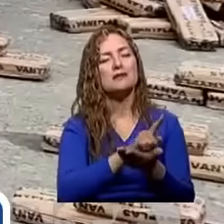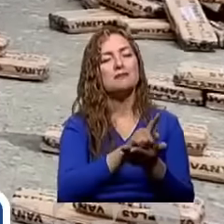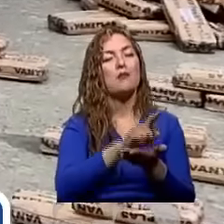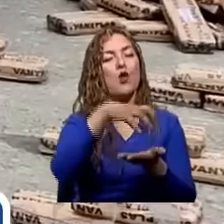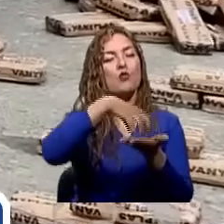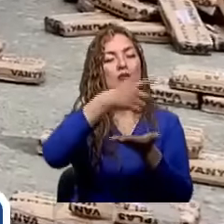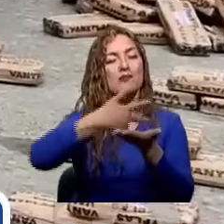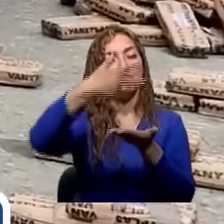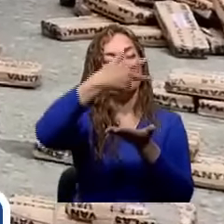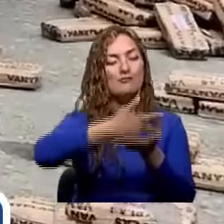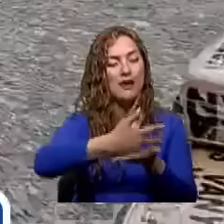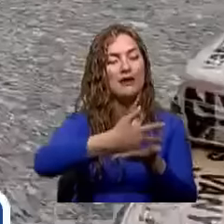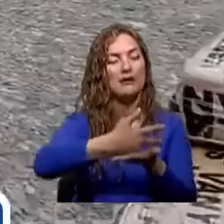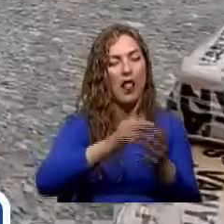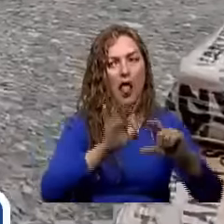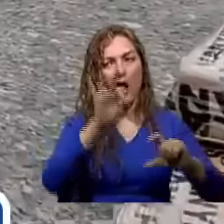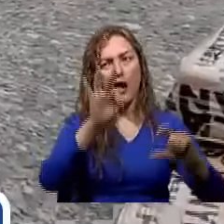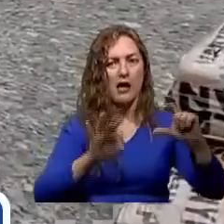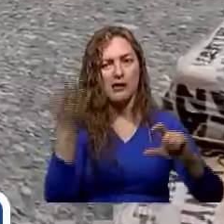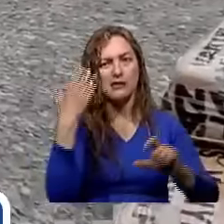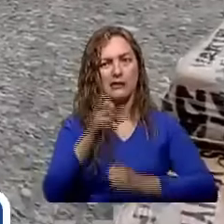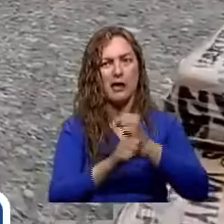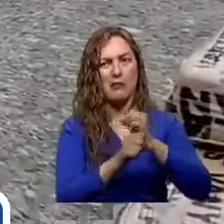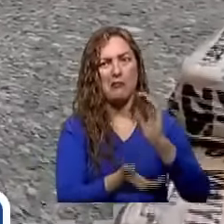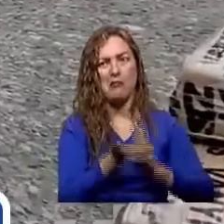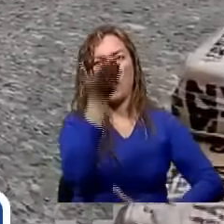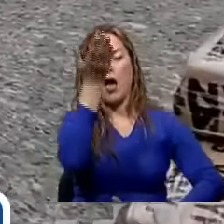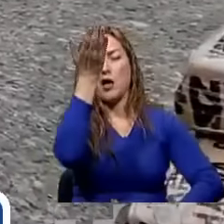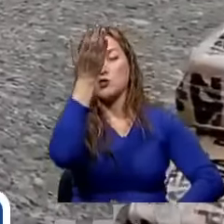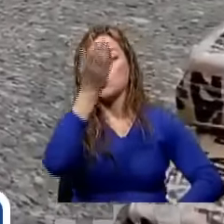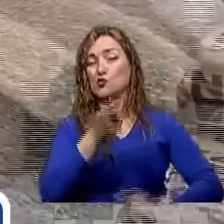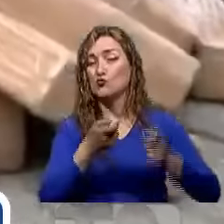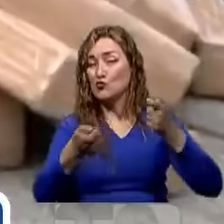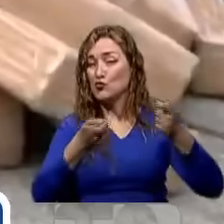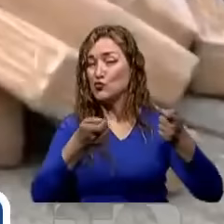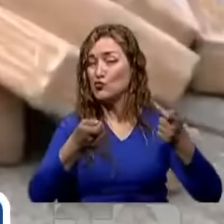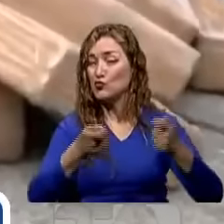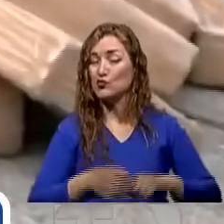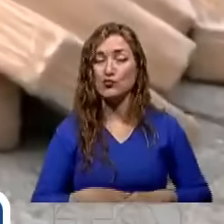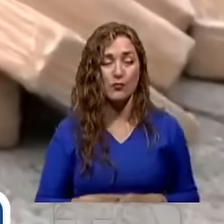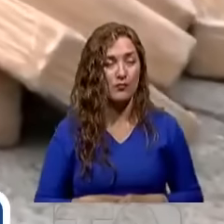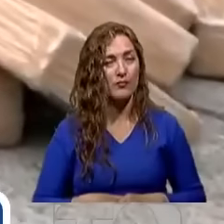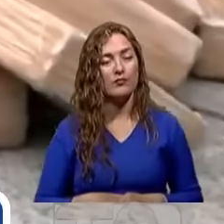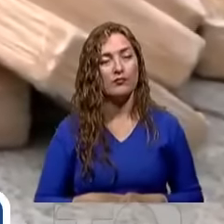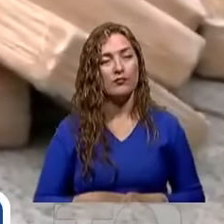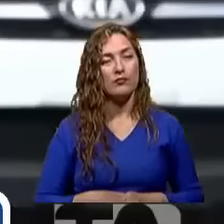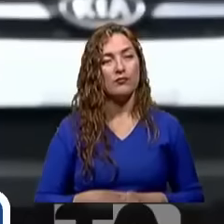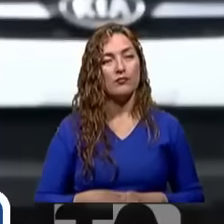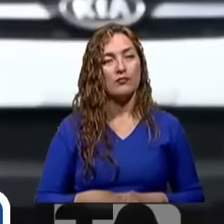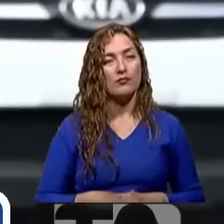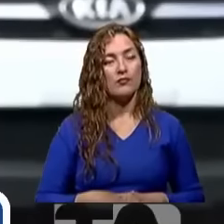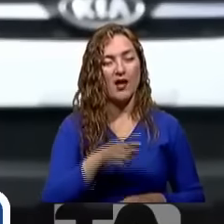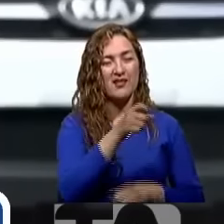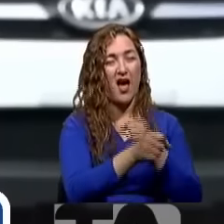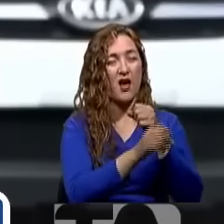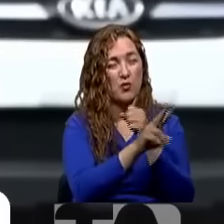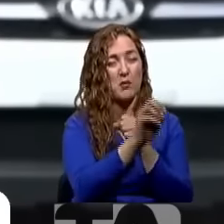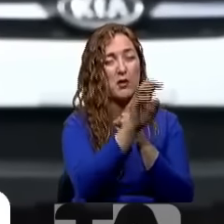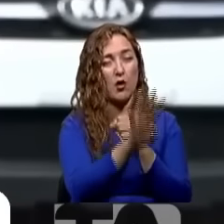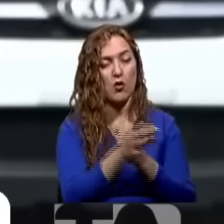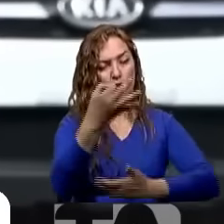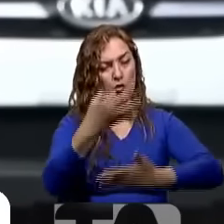Carchi, superando las estadísticas de años anteriores durante los operativos ejecutados en lo que va del año. Hasta el momento hemos realizado